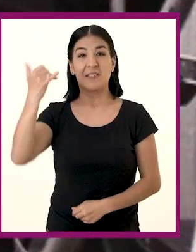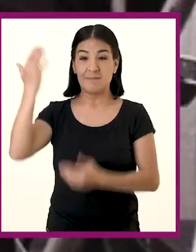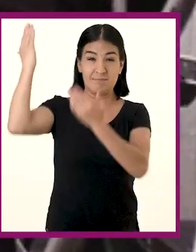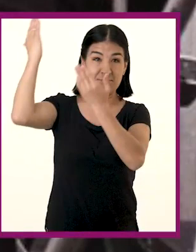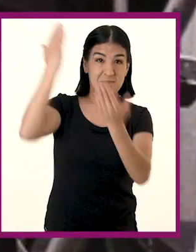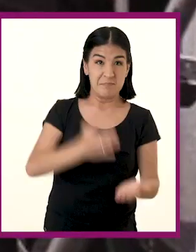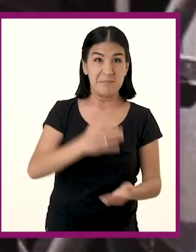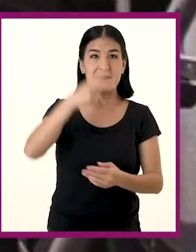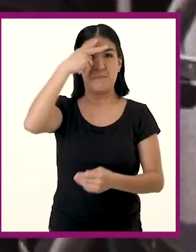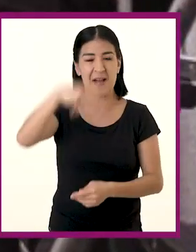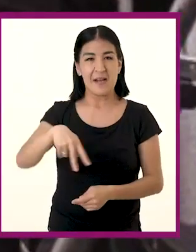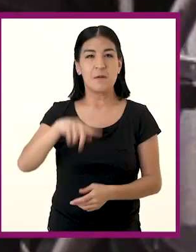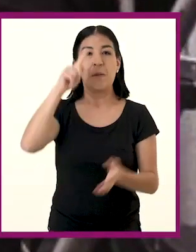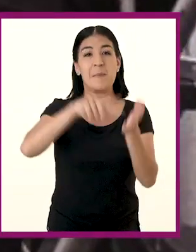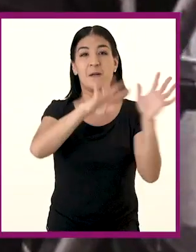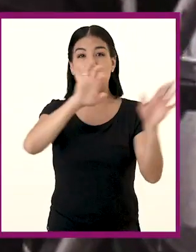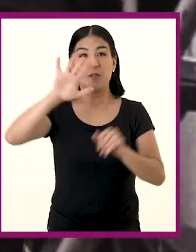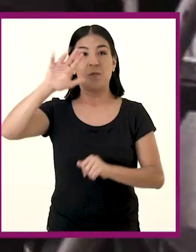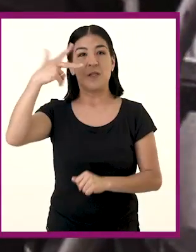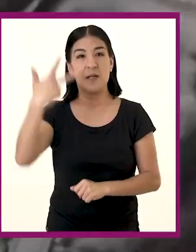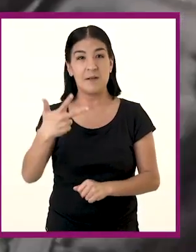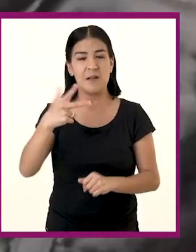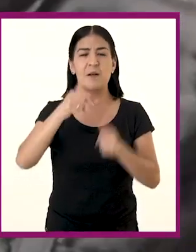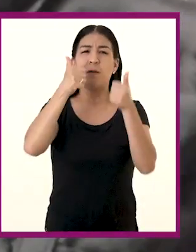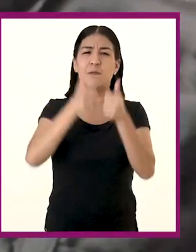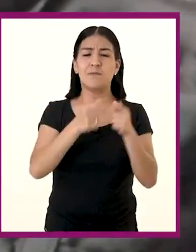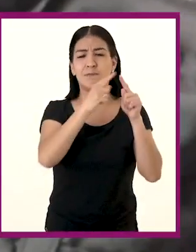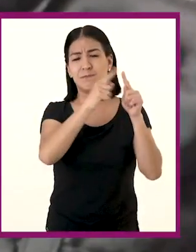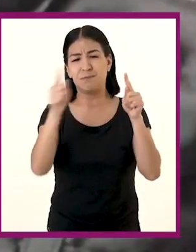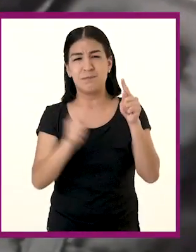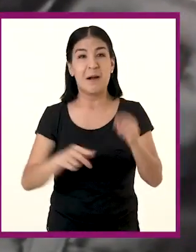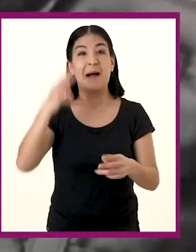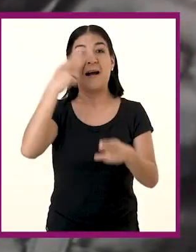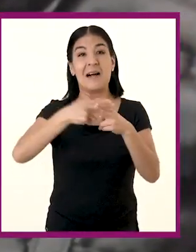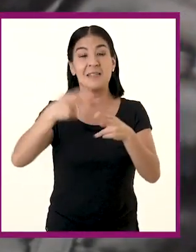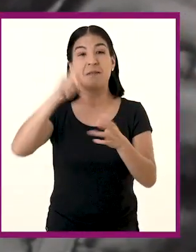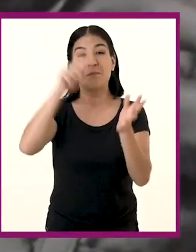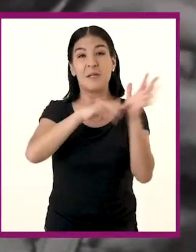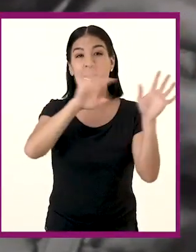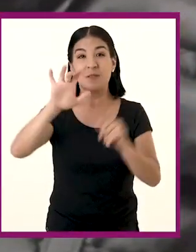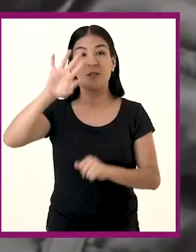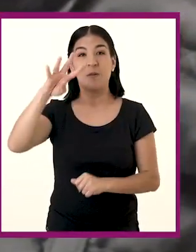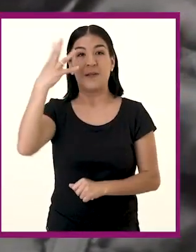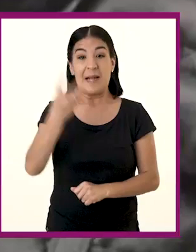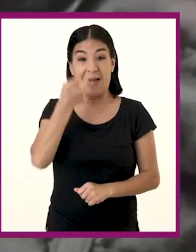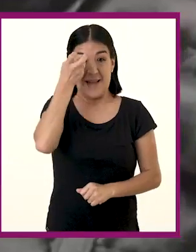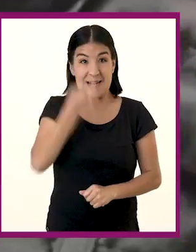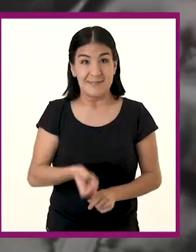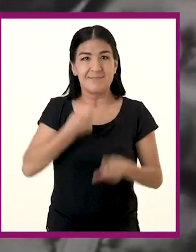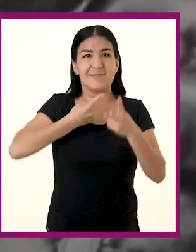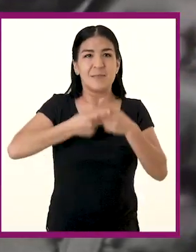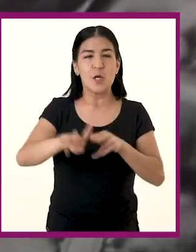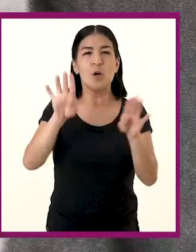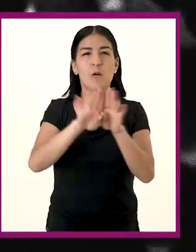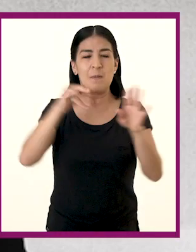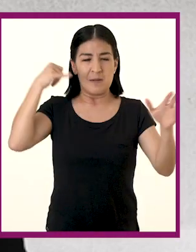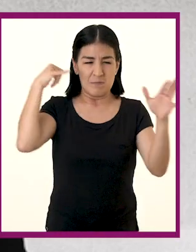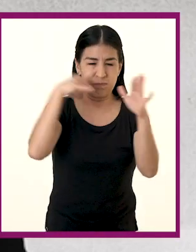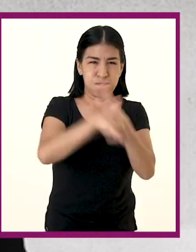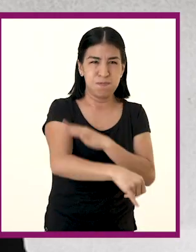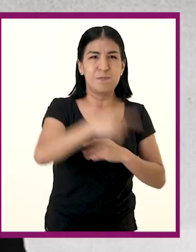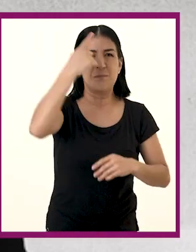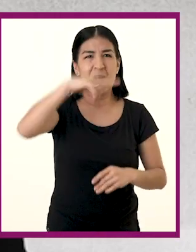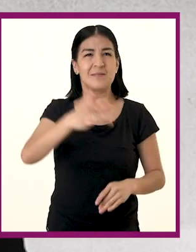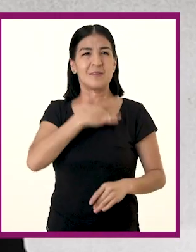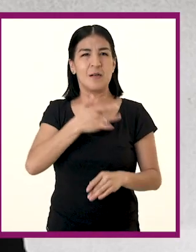Jodorowsky viene a México en 1958 y permanece hasta 1974. Y es aquí donde comienza